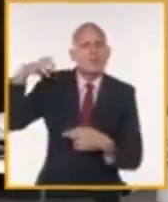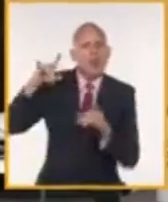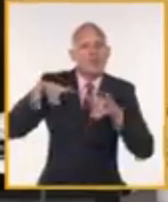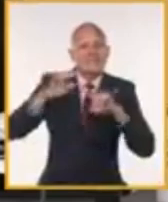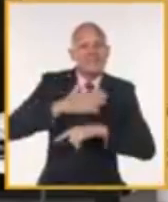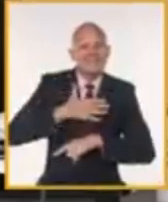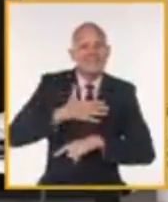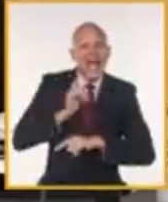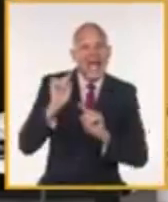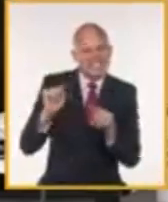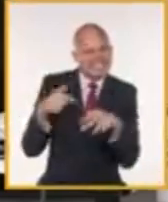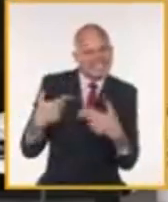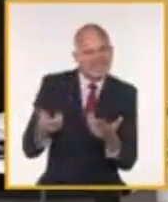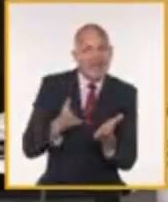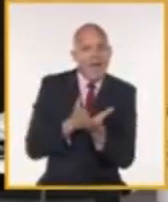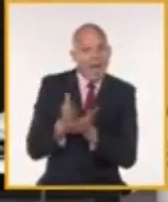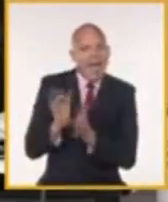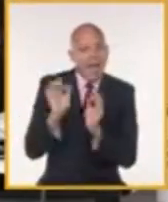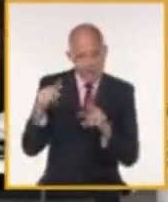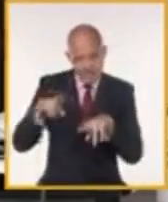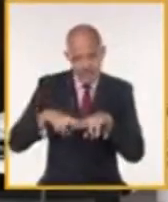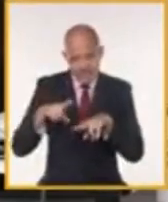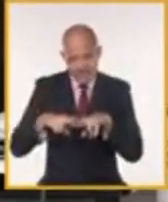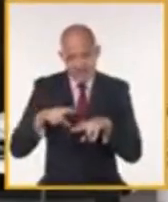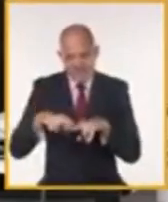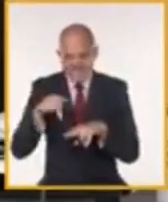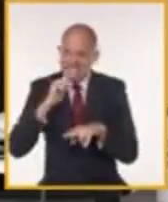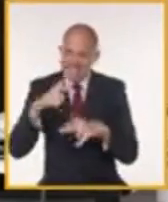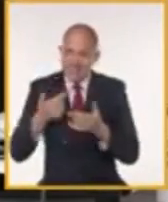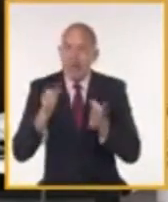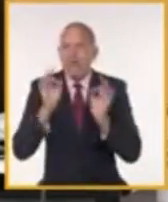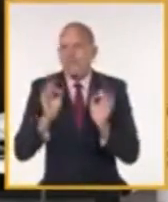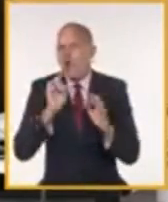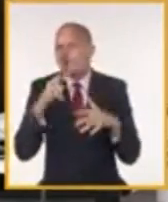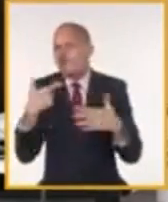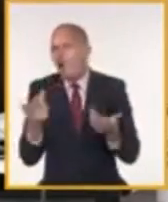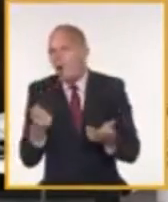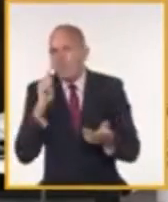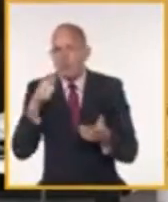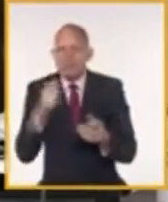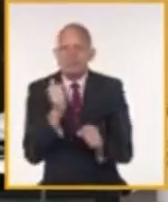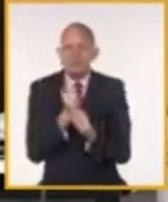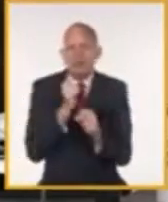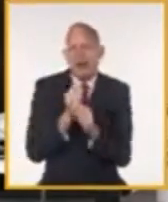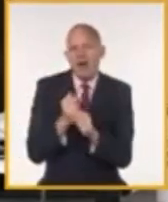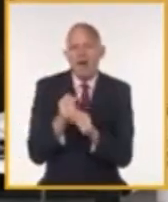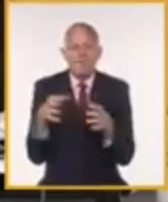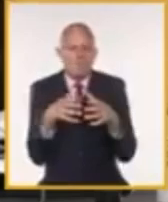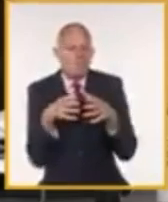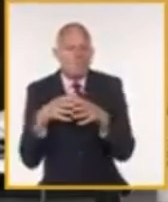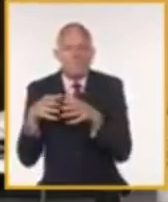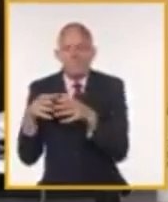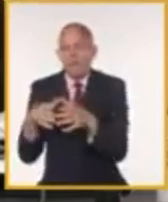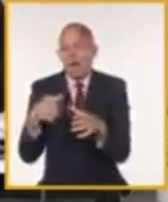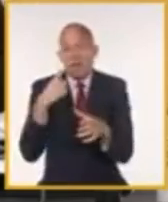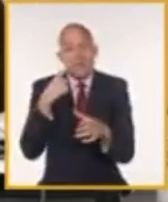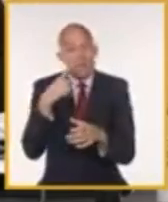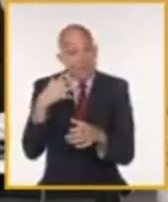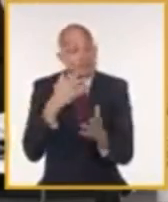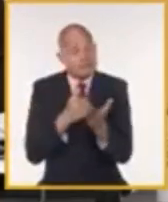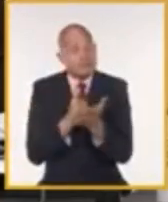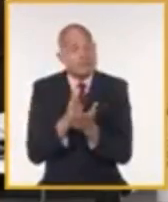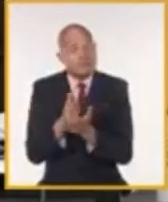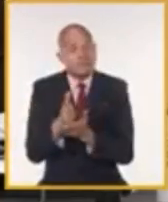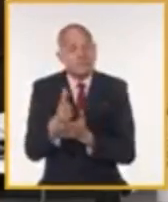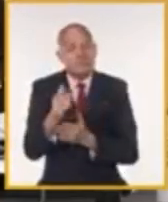Río está haciendo acá en La Habana y que trata sobre el tema del cooperativismo, un tema imprescindible si queremos también avanzar en